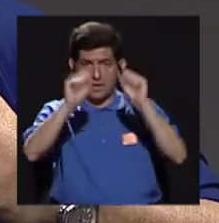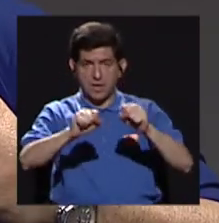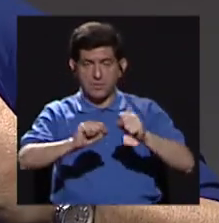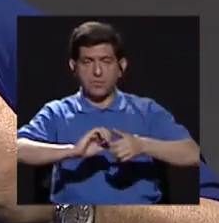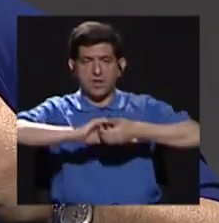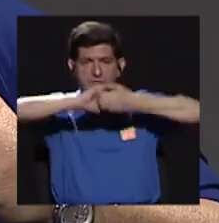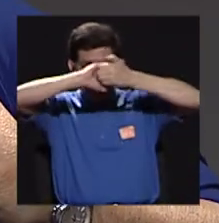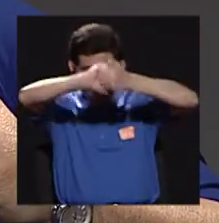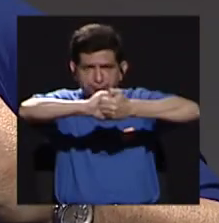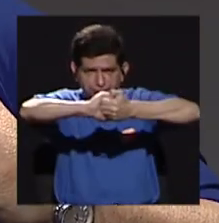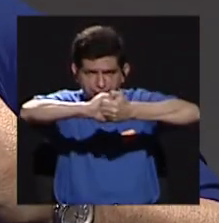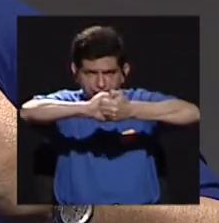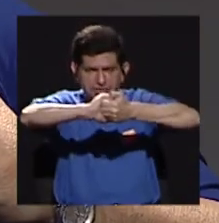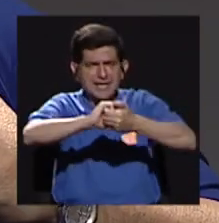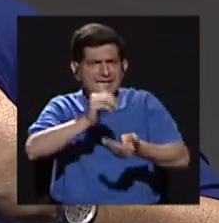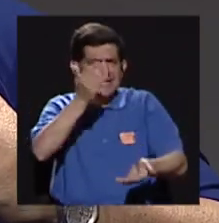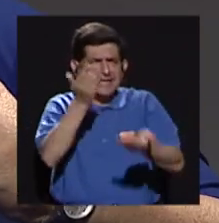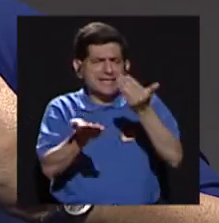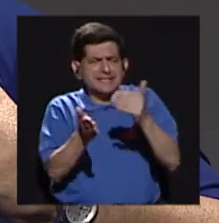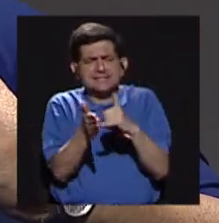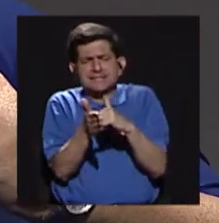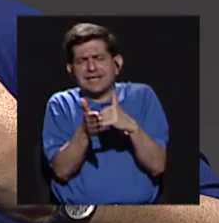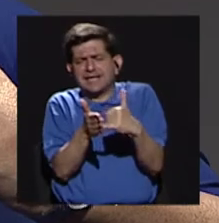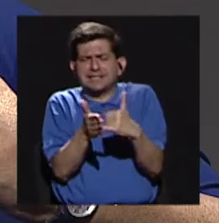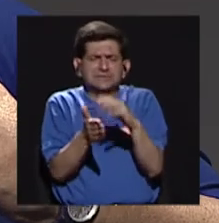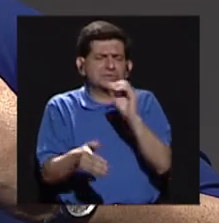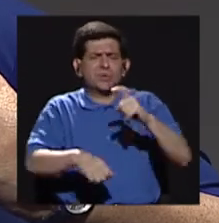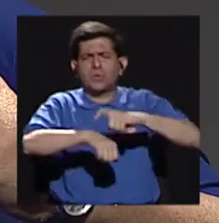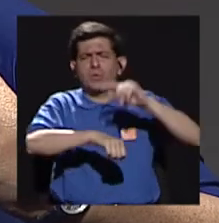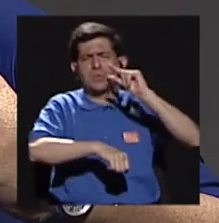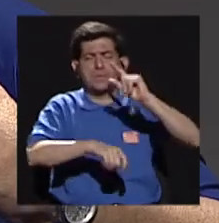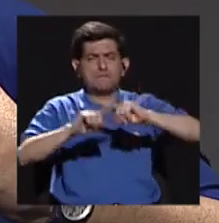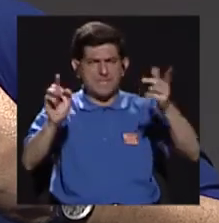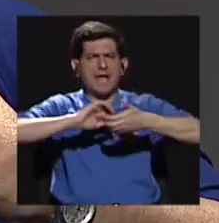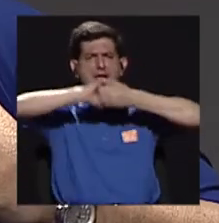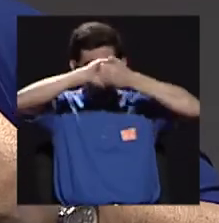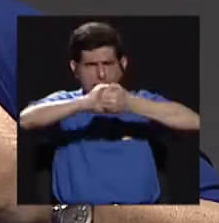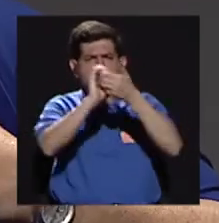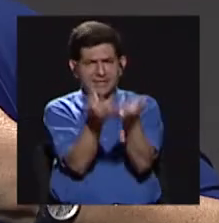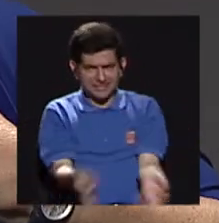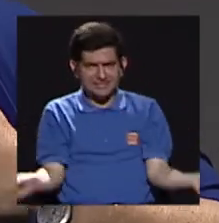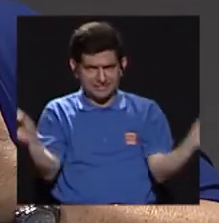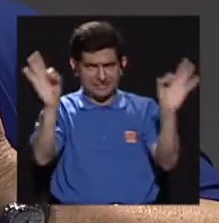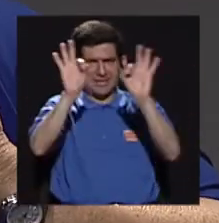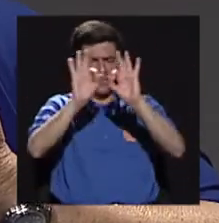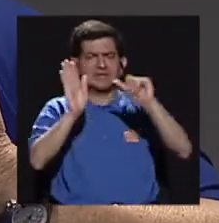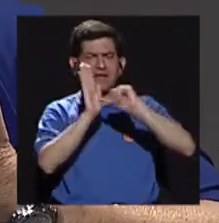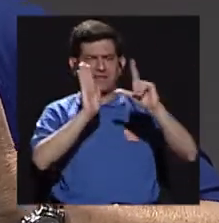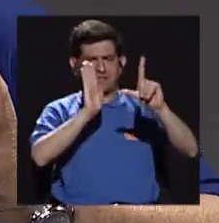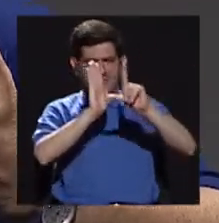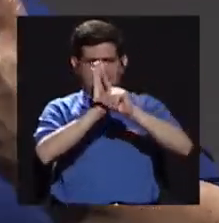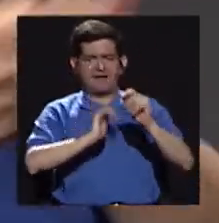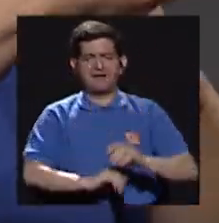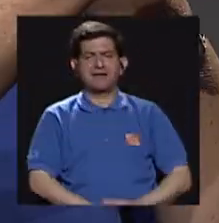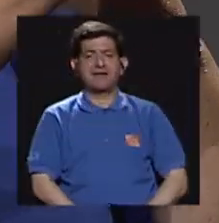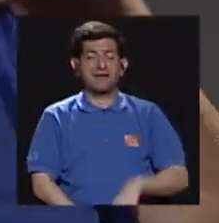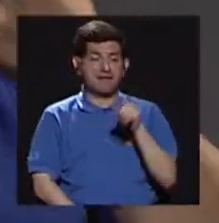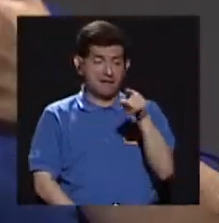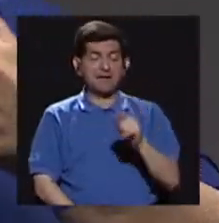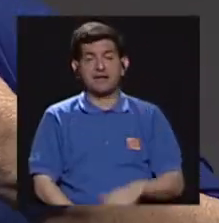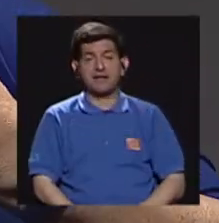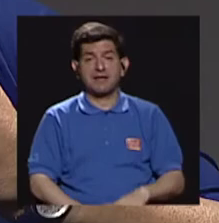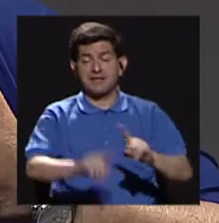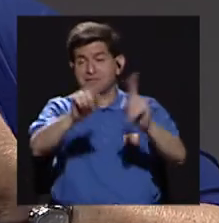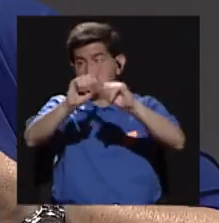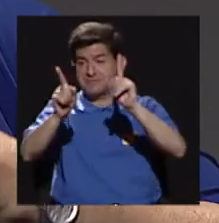alianzas aunque sea endebles y coyunturales pero hacer alianzas importantes en la asamblea legislativa por donde pasan